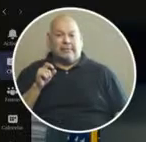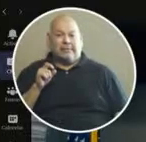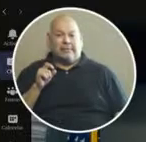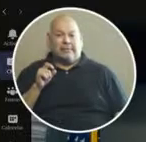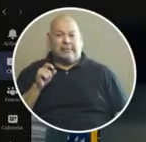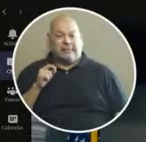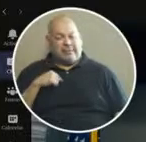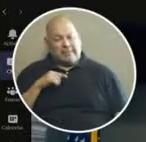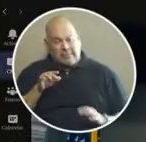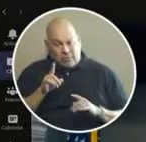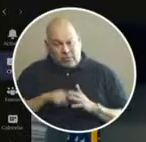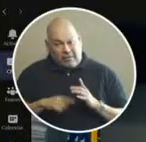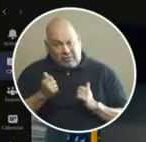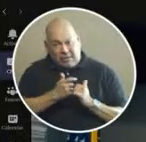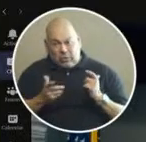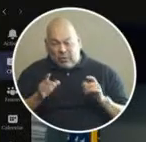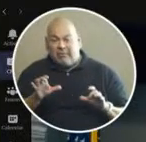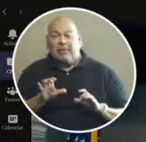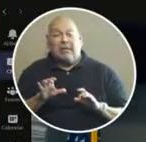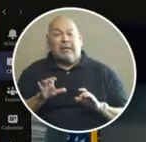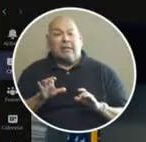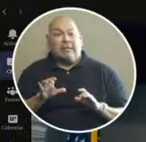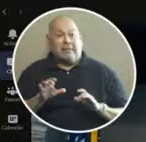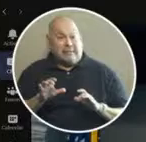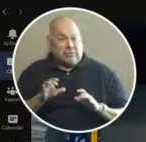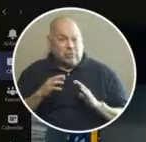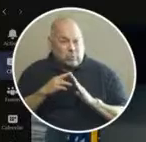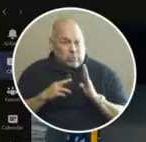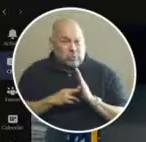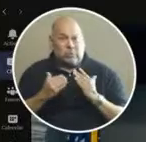implementadas en los hospitales, no se permiten visitantes.